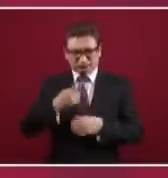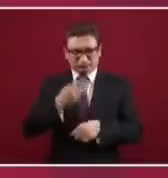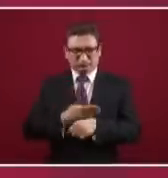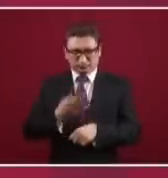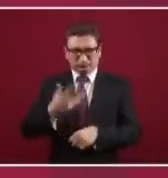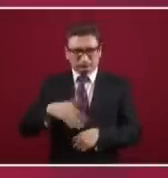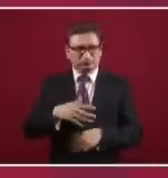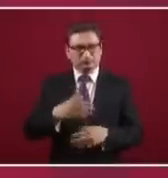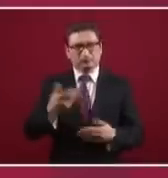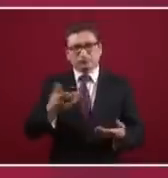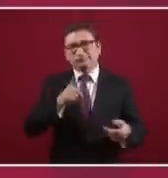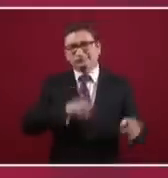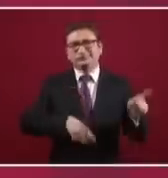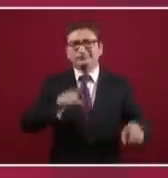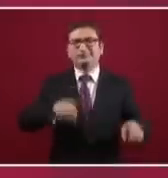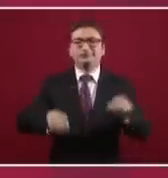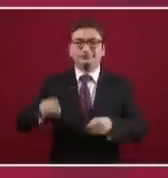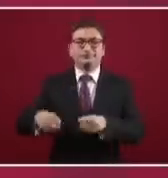Depende,